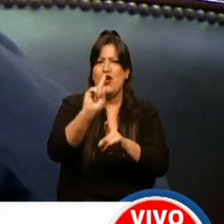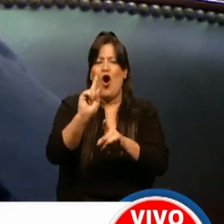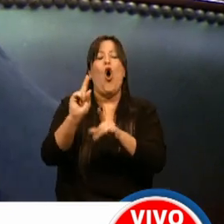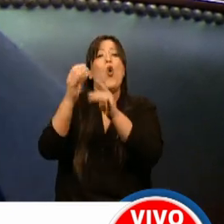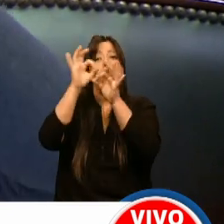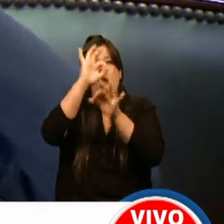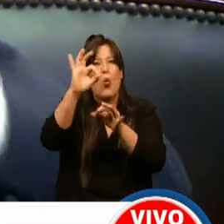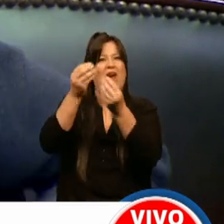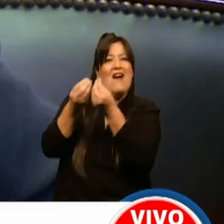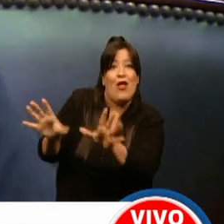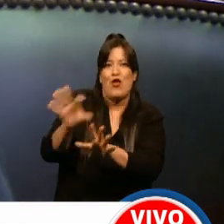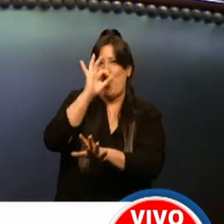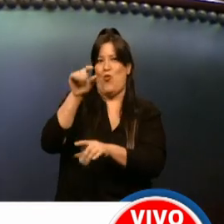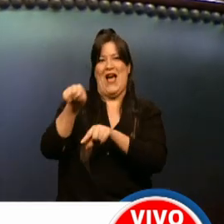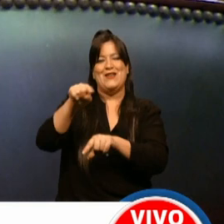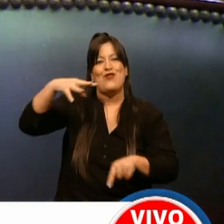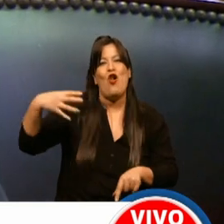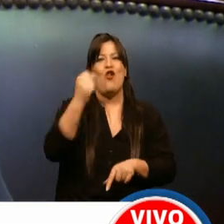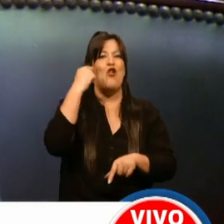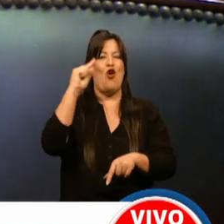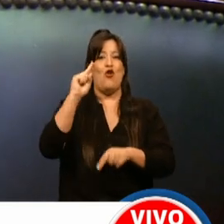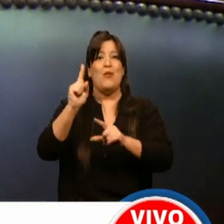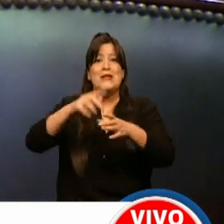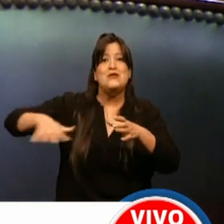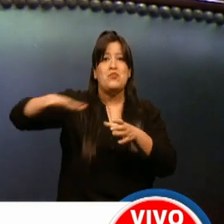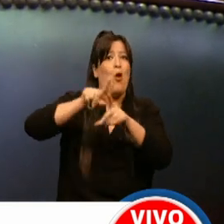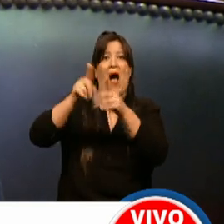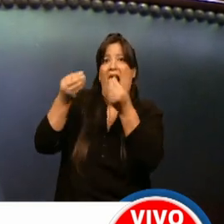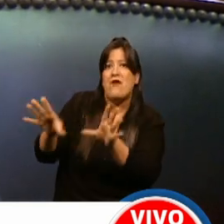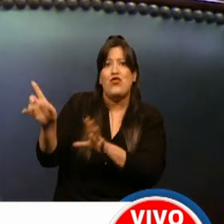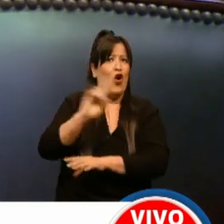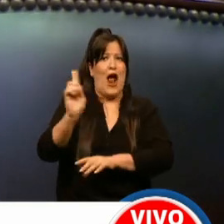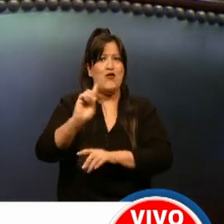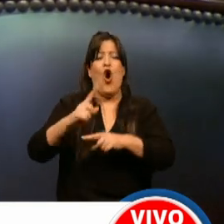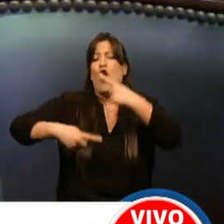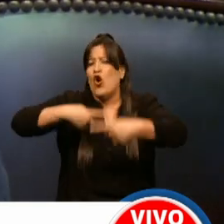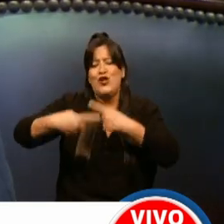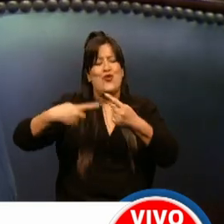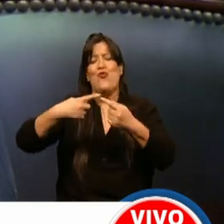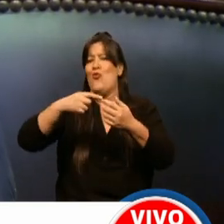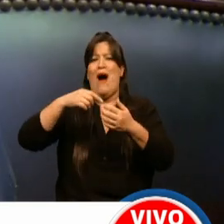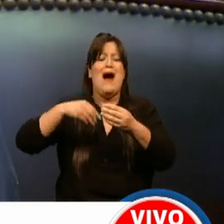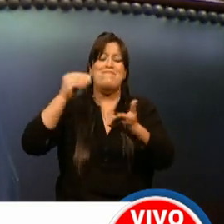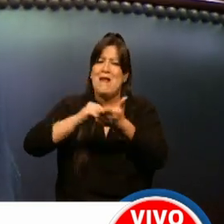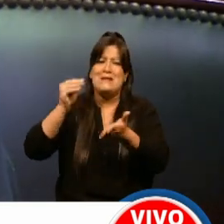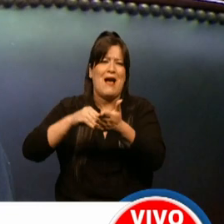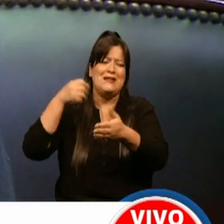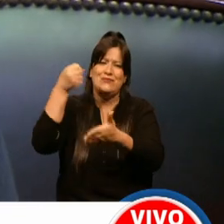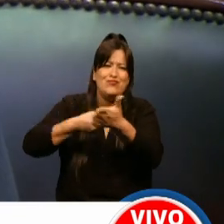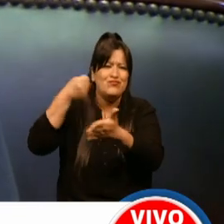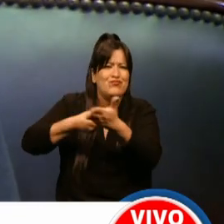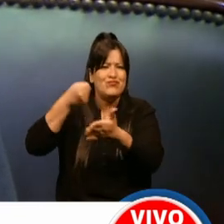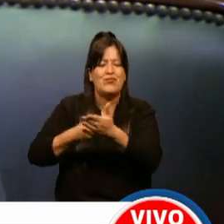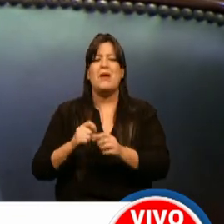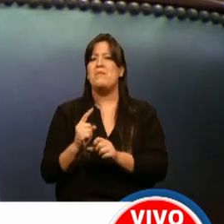rinden este logro es de ese enorme colectivo que no se rindió y siguió tocando cuartas en primer